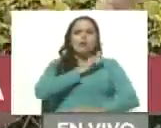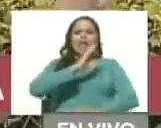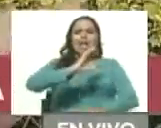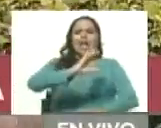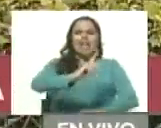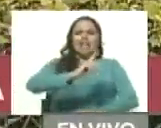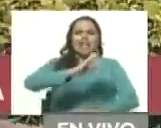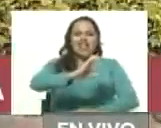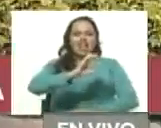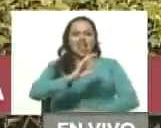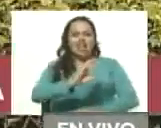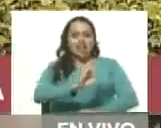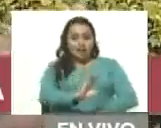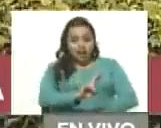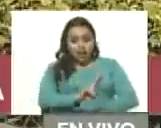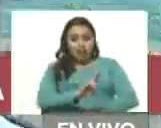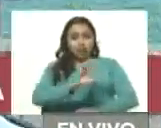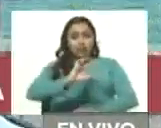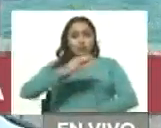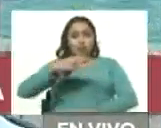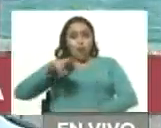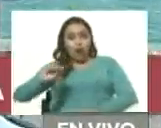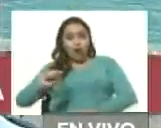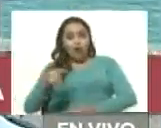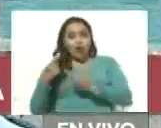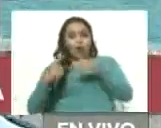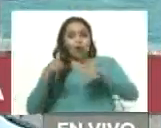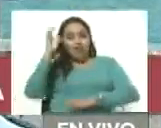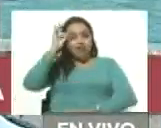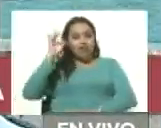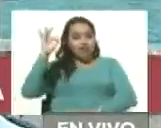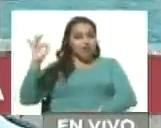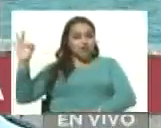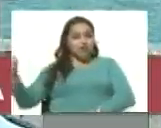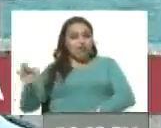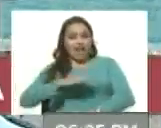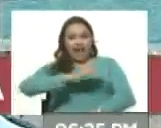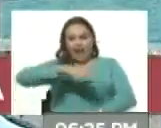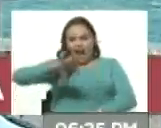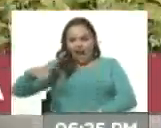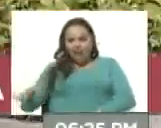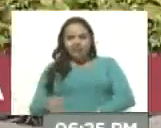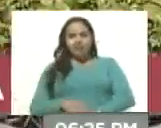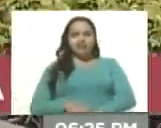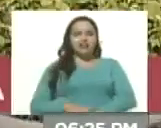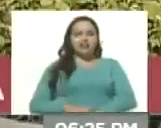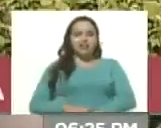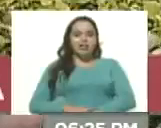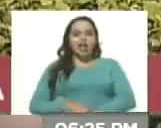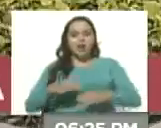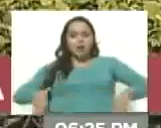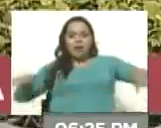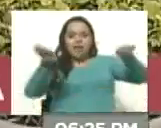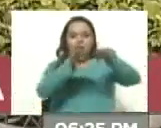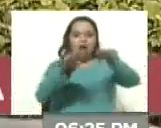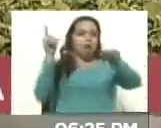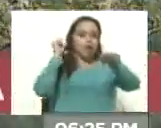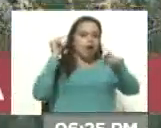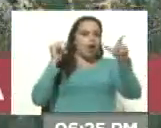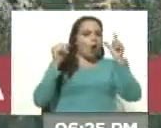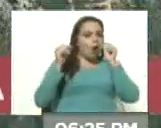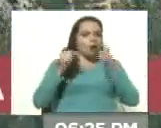en la cosmovisión andina a la filosofía andina no por ejemplo en torno a la mujer hay variedad no es como la posición